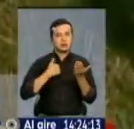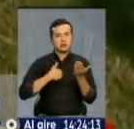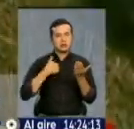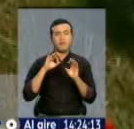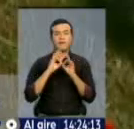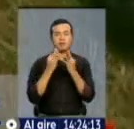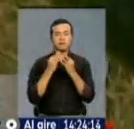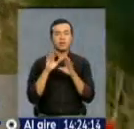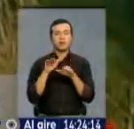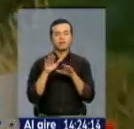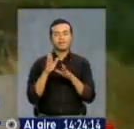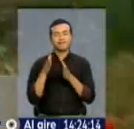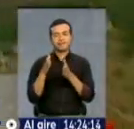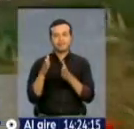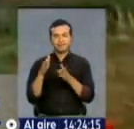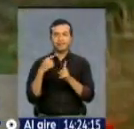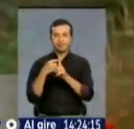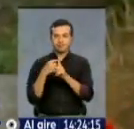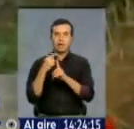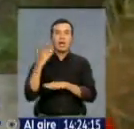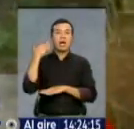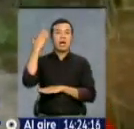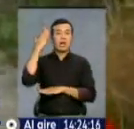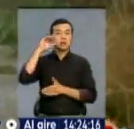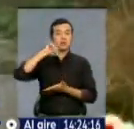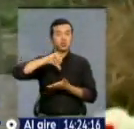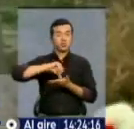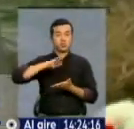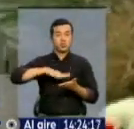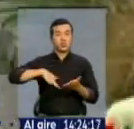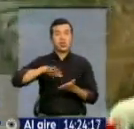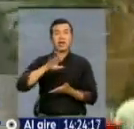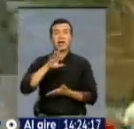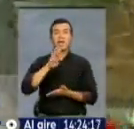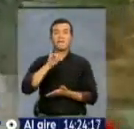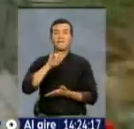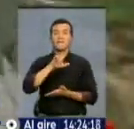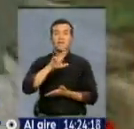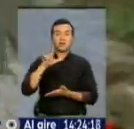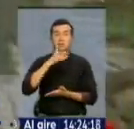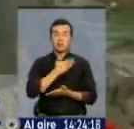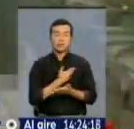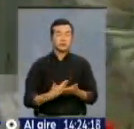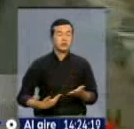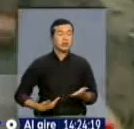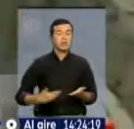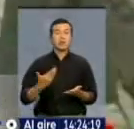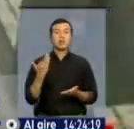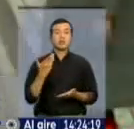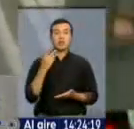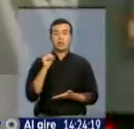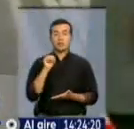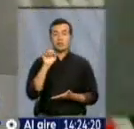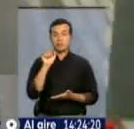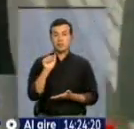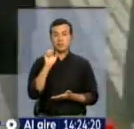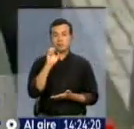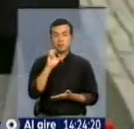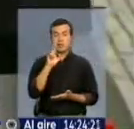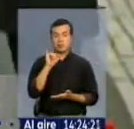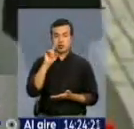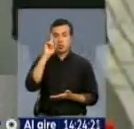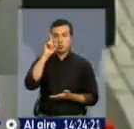En tanto, en el lugar del atentado, el alcalde de la ciudad, Bill de Blasio, junto al presidente argentino, Mauricio Macri, y uno de los argentinos